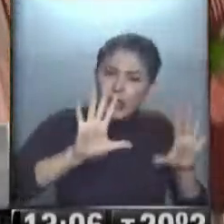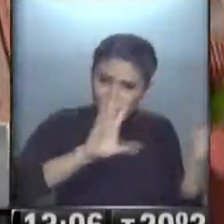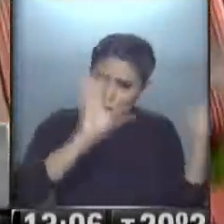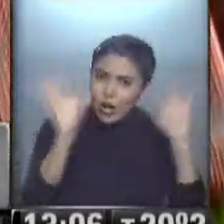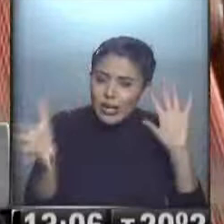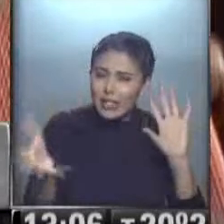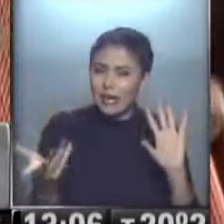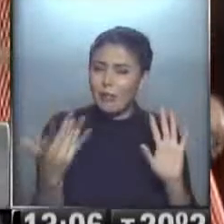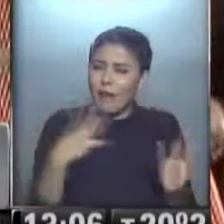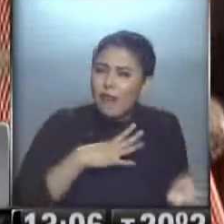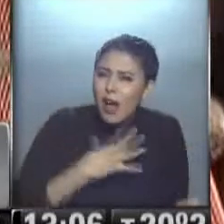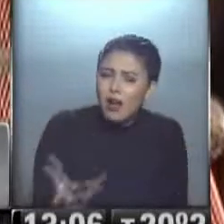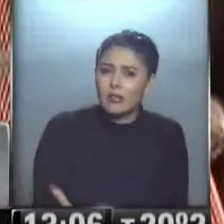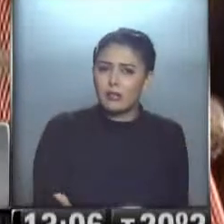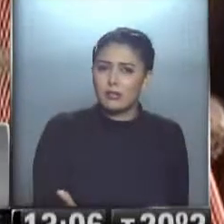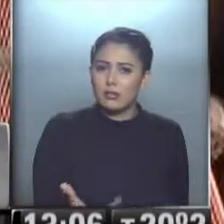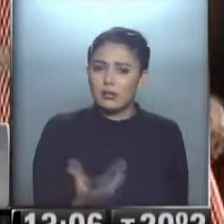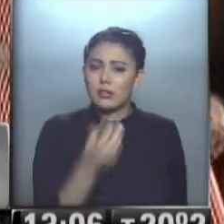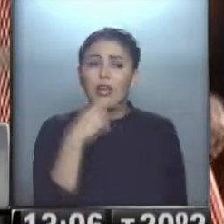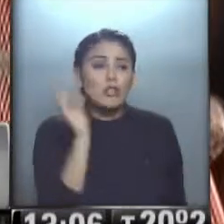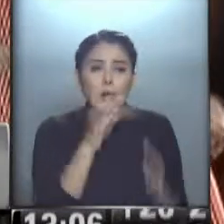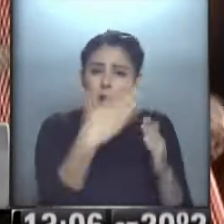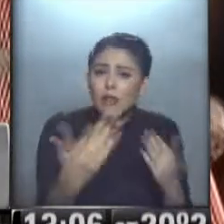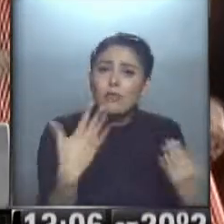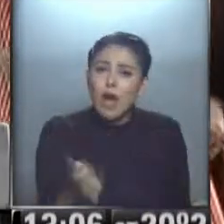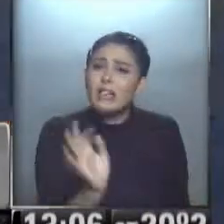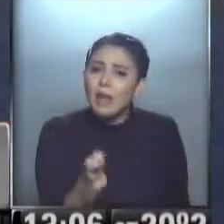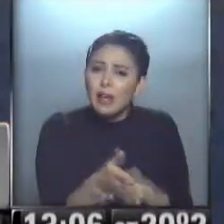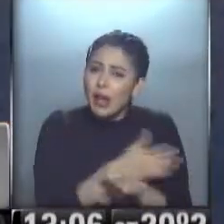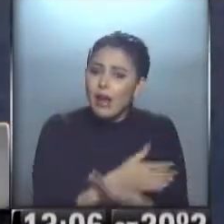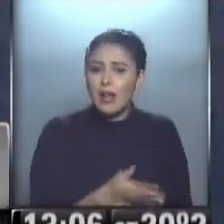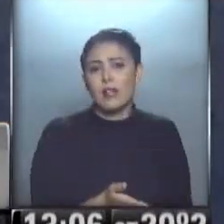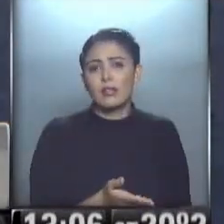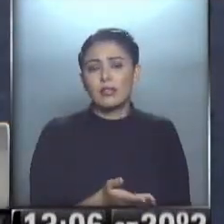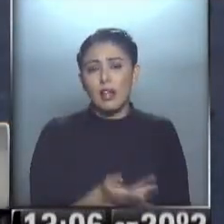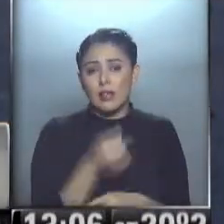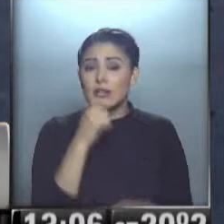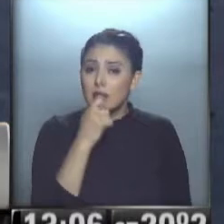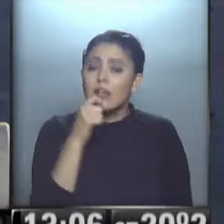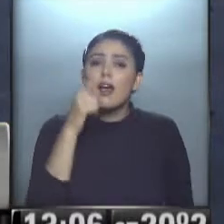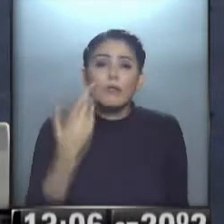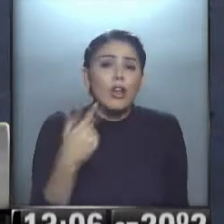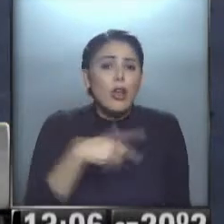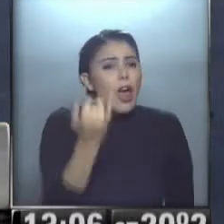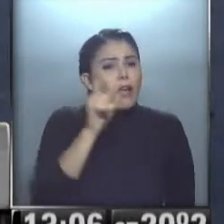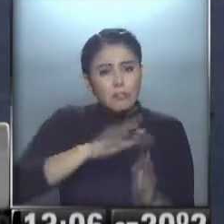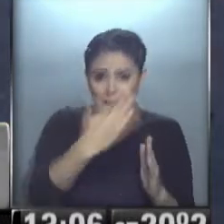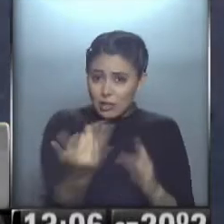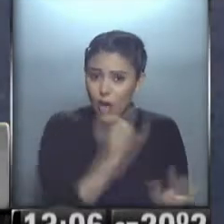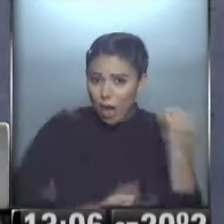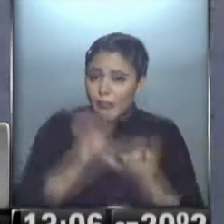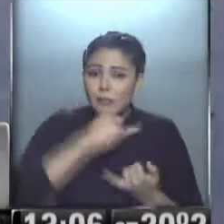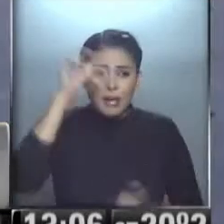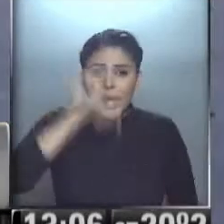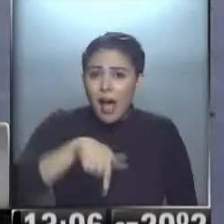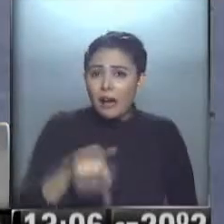suficientemente fuerte como para que los vecinos estén alertas, valga la redundancia? Porque nos explicaban los vecinos que aquí